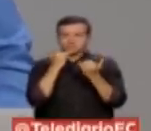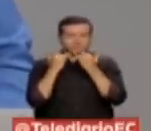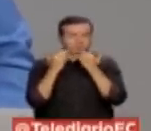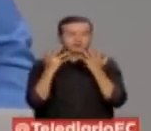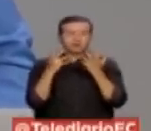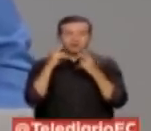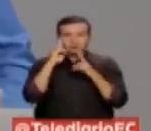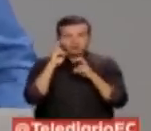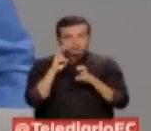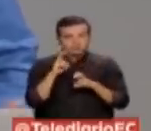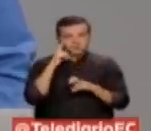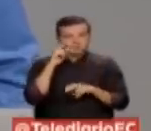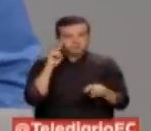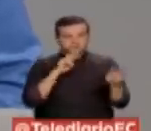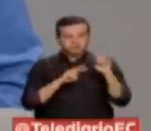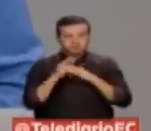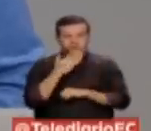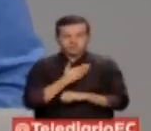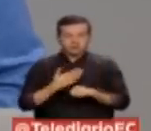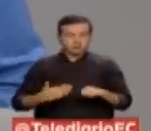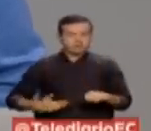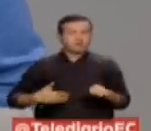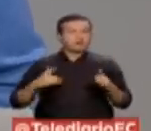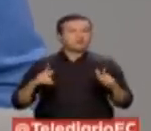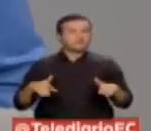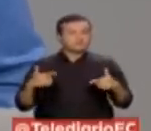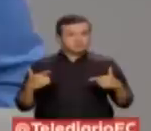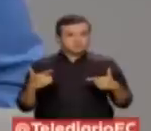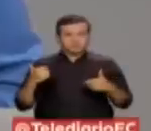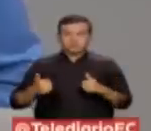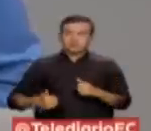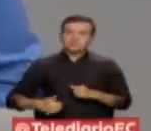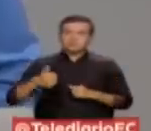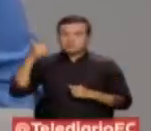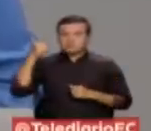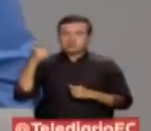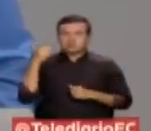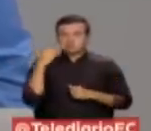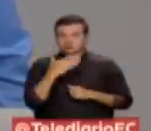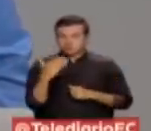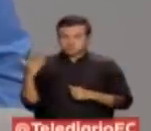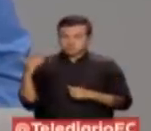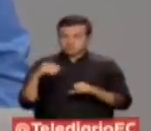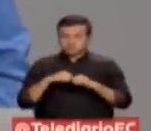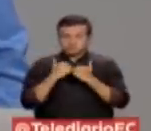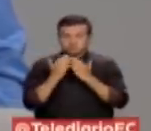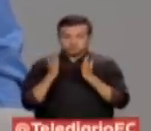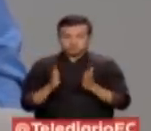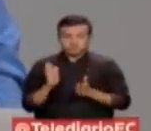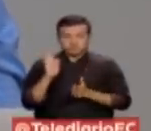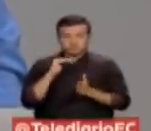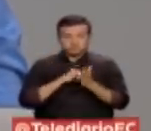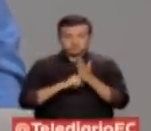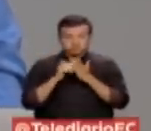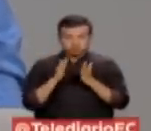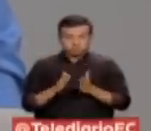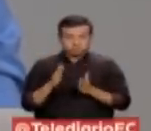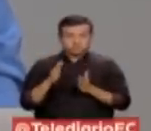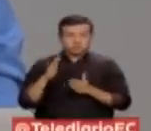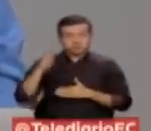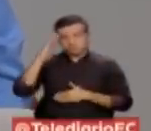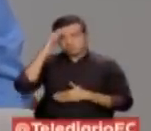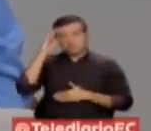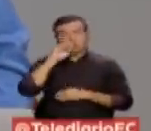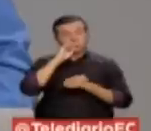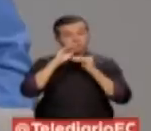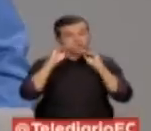intentar que se investigue al presidente lenín Moreno la titular del legislativo un asambleísta y la ministra del interior coinciden